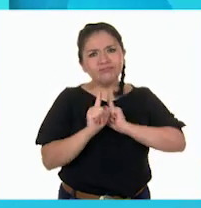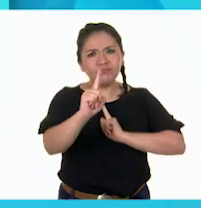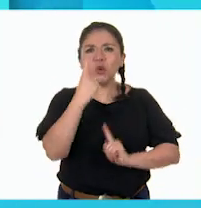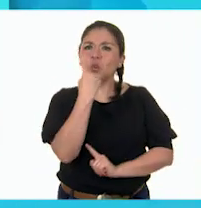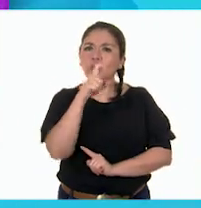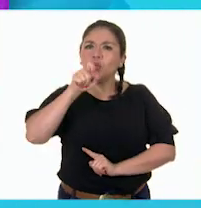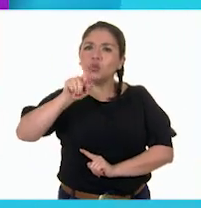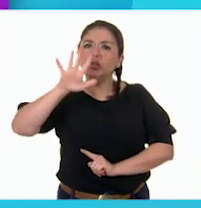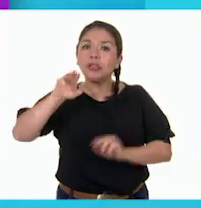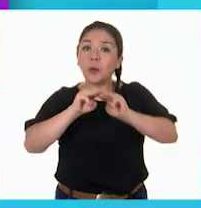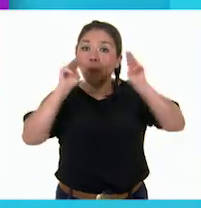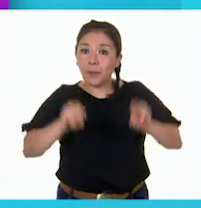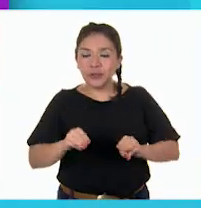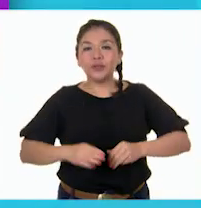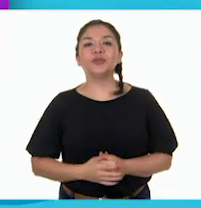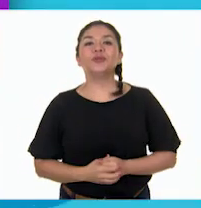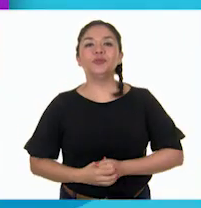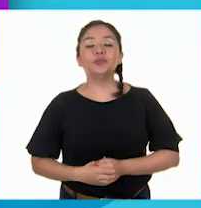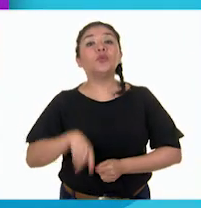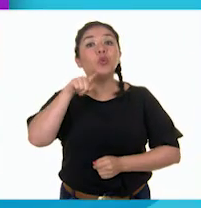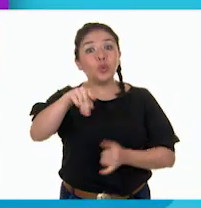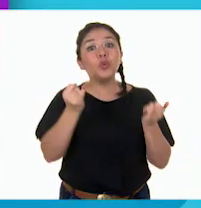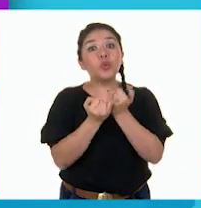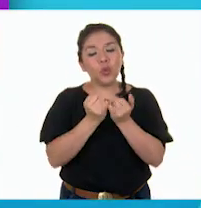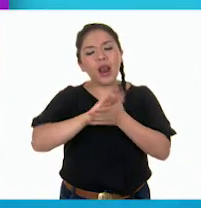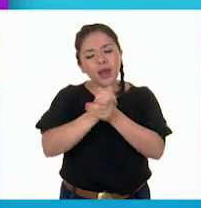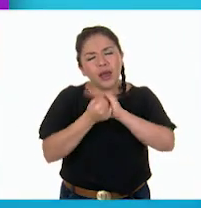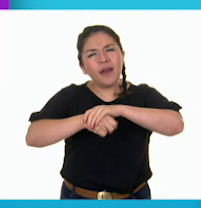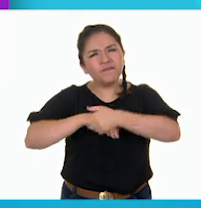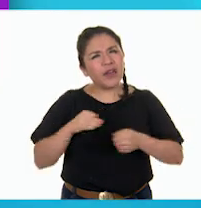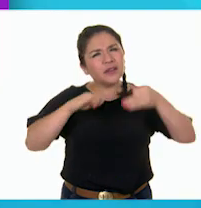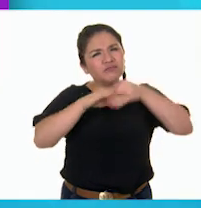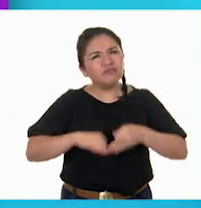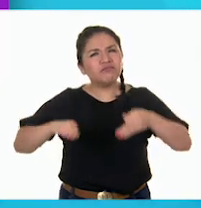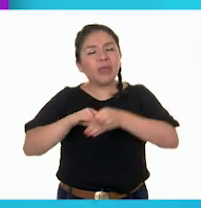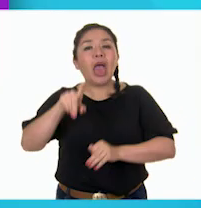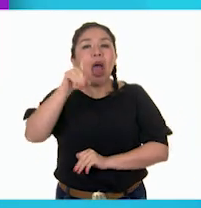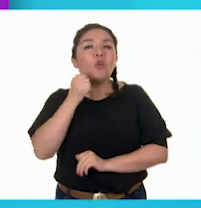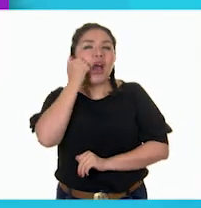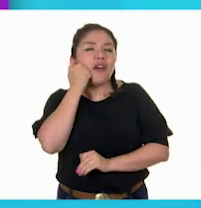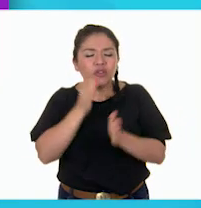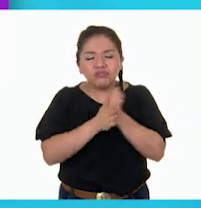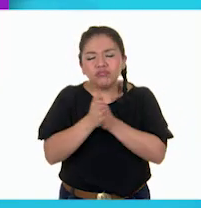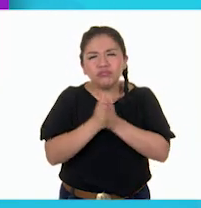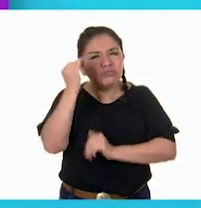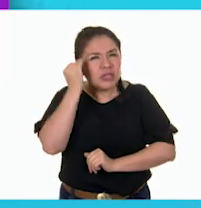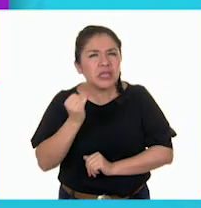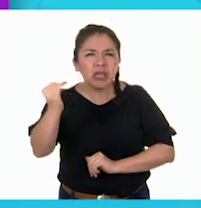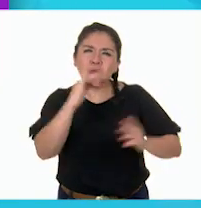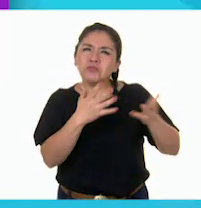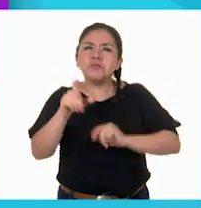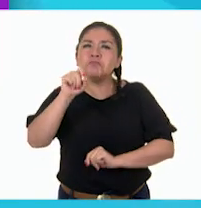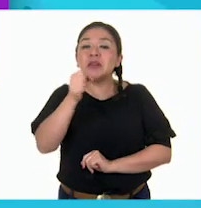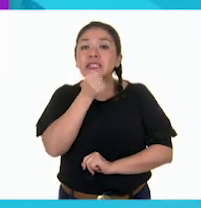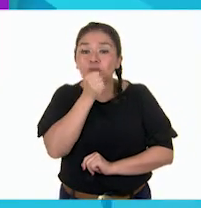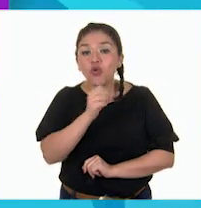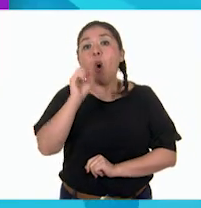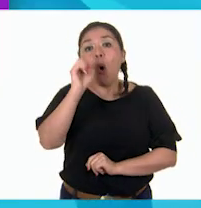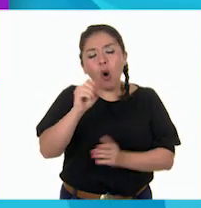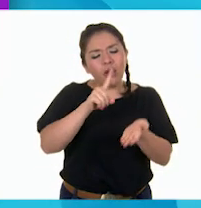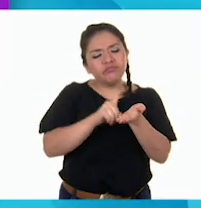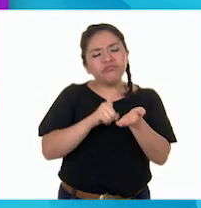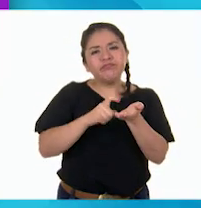1.5 metros entre tú y los demás. Lávate las manos muy seguido con agua y jabón por lo menos durante 20 segundos o